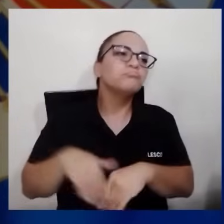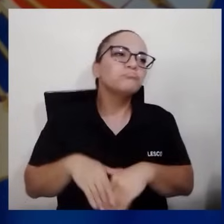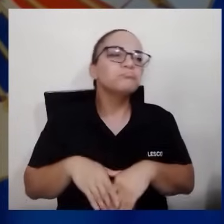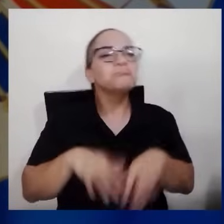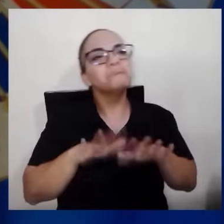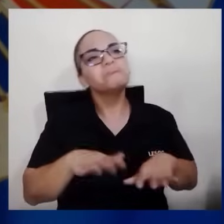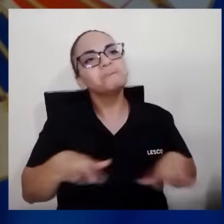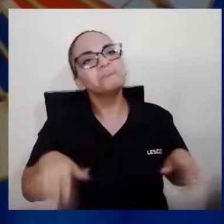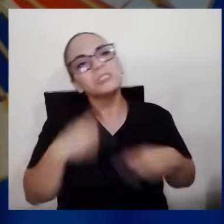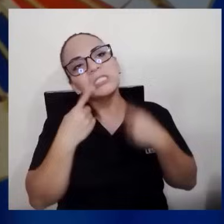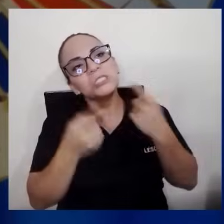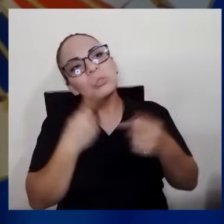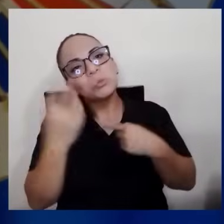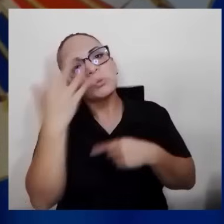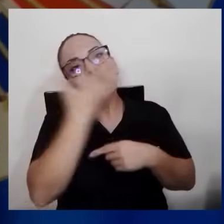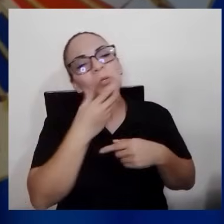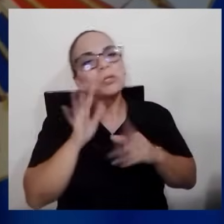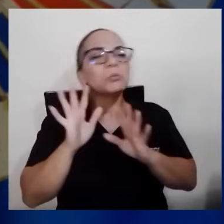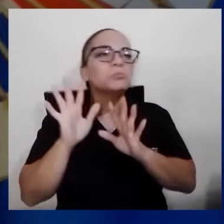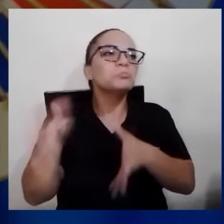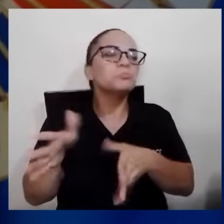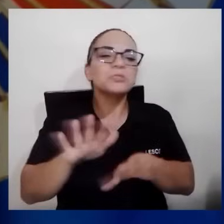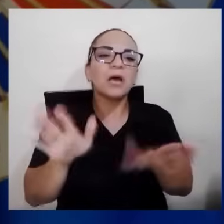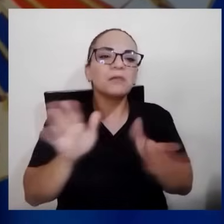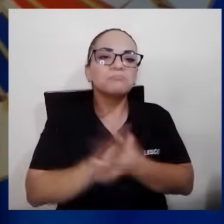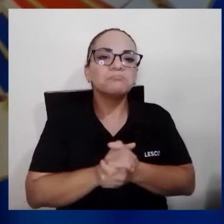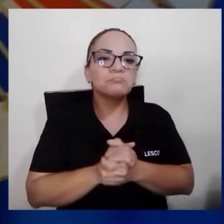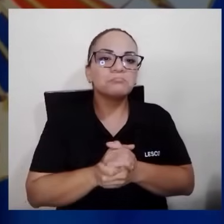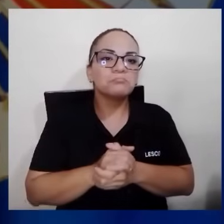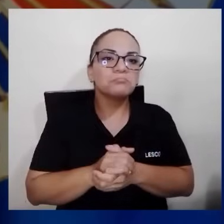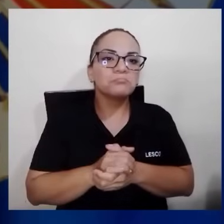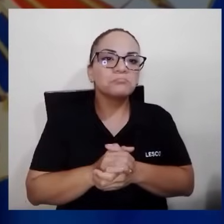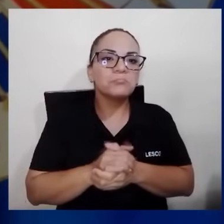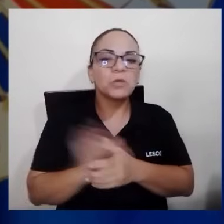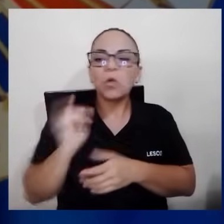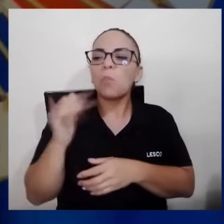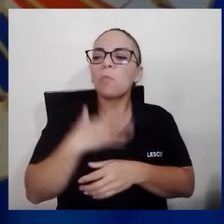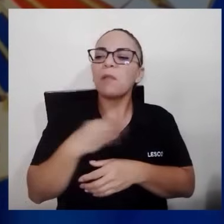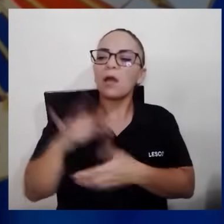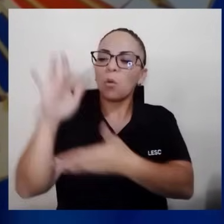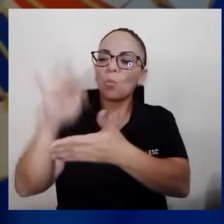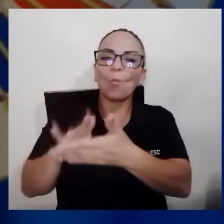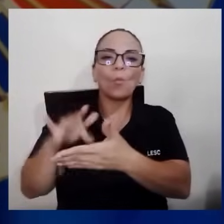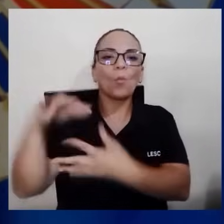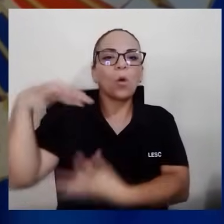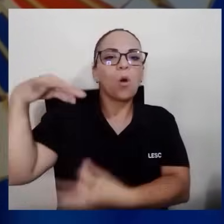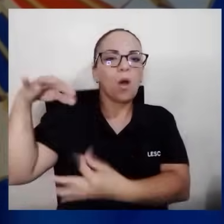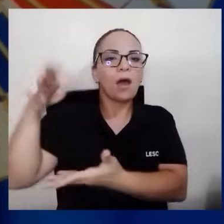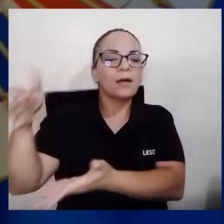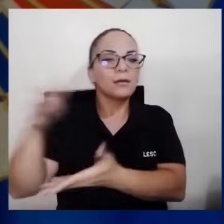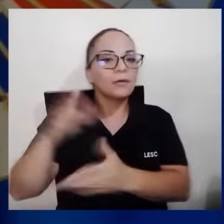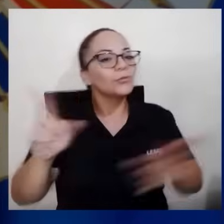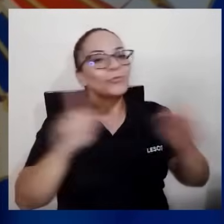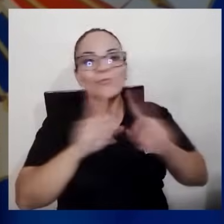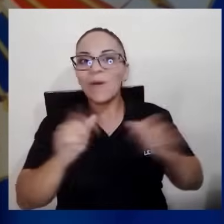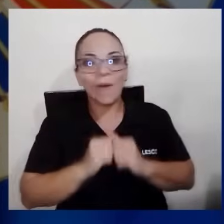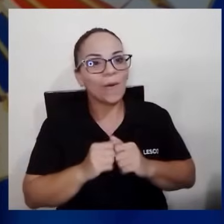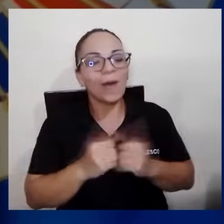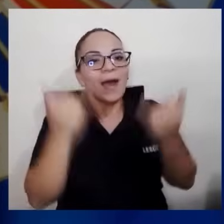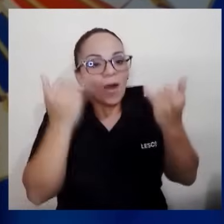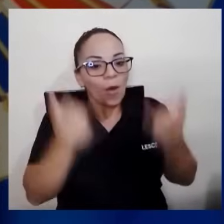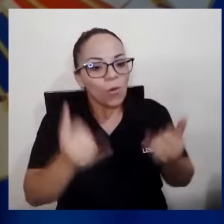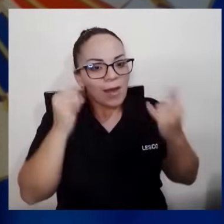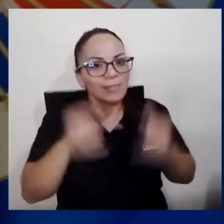discurso de una hoja en blanco y se conviertan en experiencia Viva en la